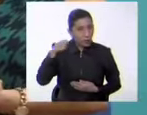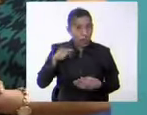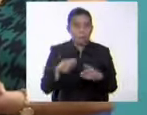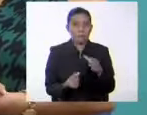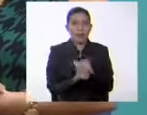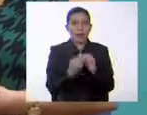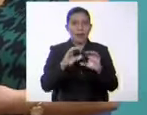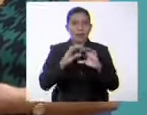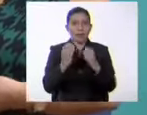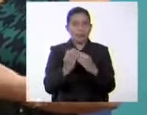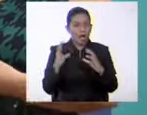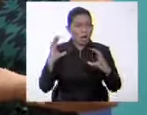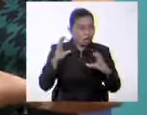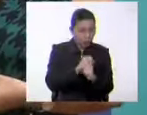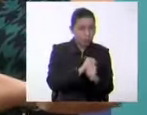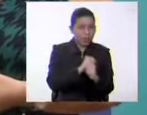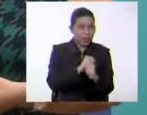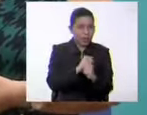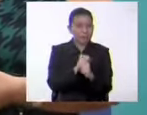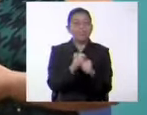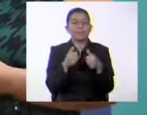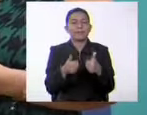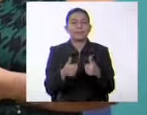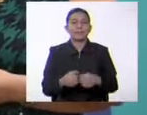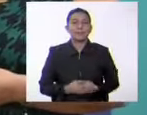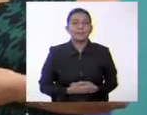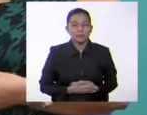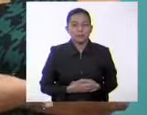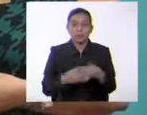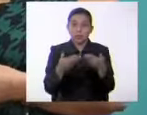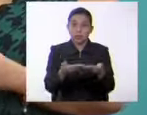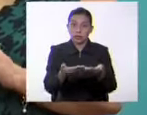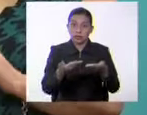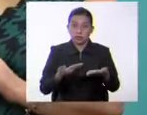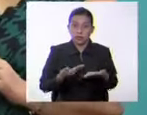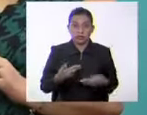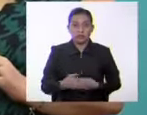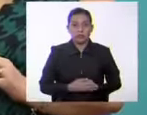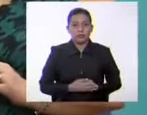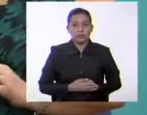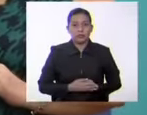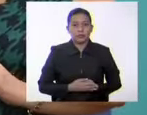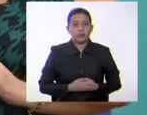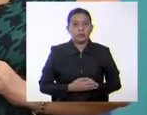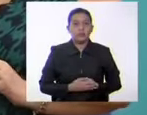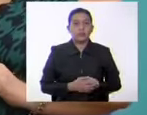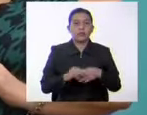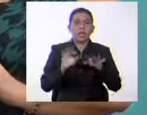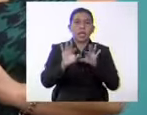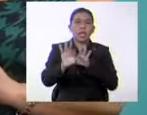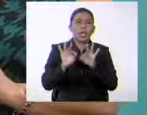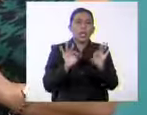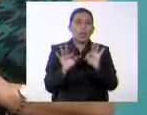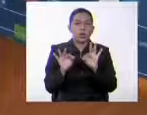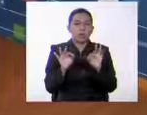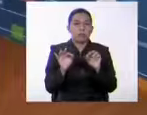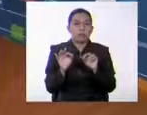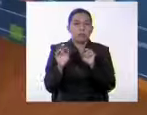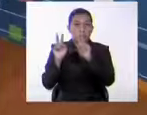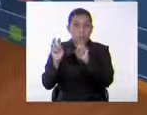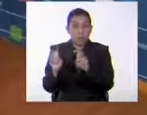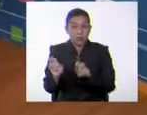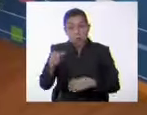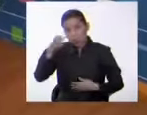¿Te parece? Me parece perfecto. Y me ayudas también con la tiza para unir algunos elementos que tenemos